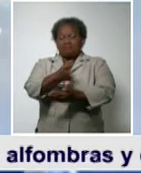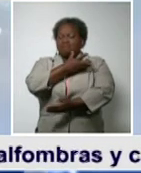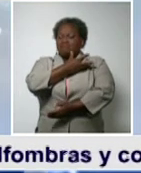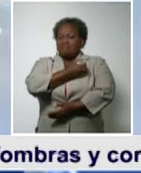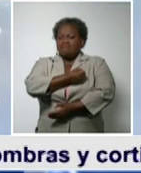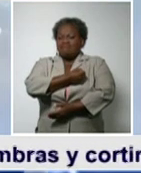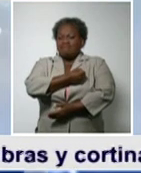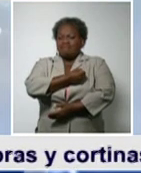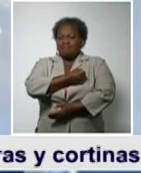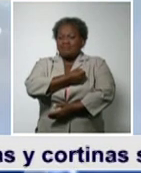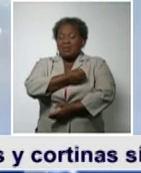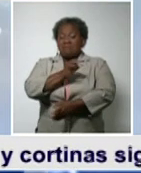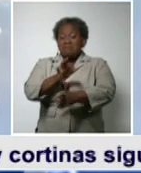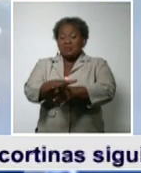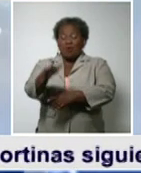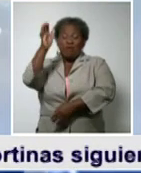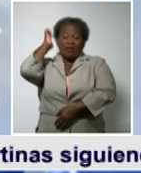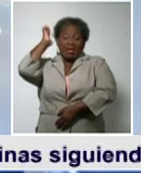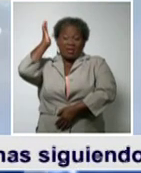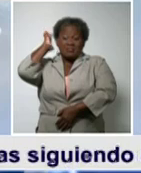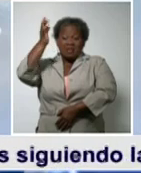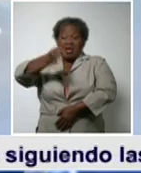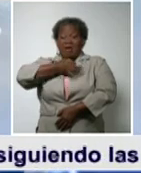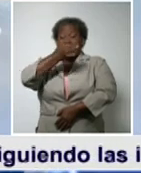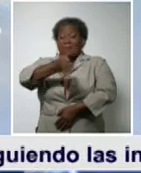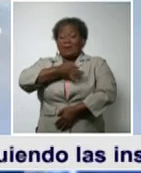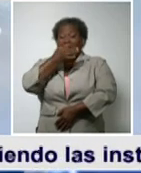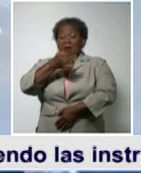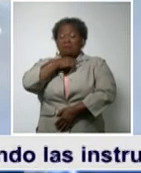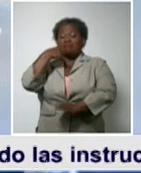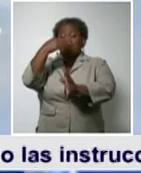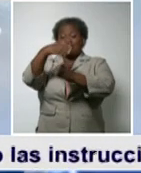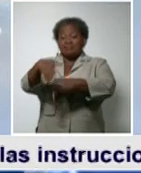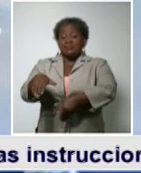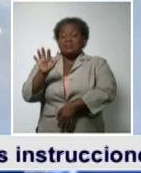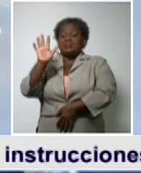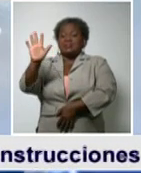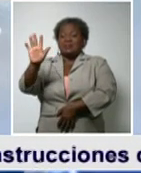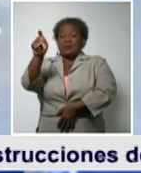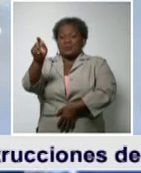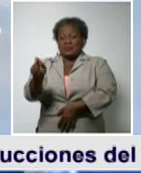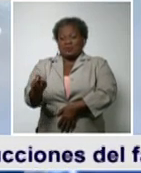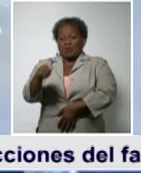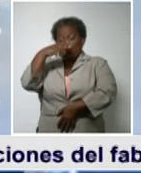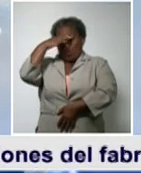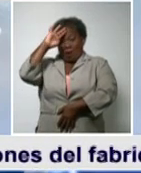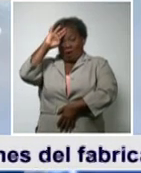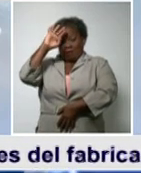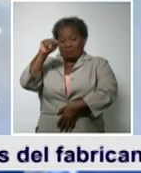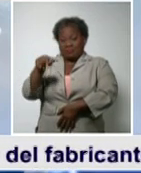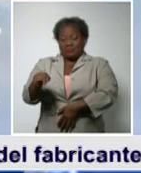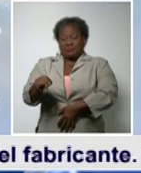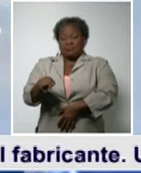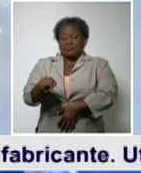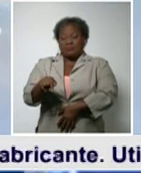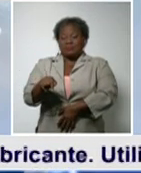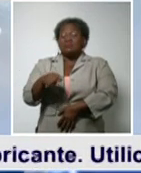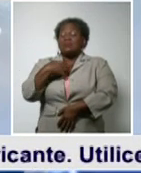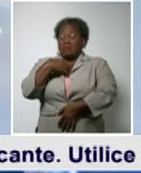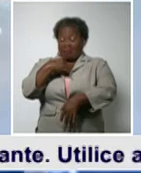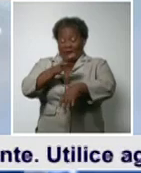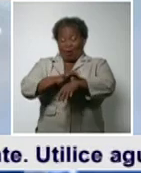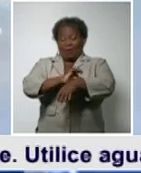de la conferencia el fallecimiento de 5 personas en Cuba con la